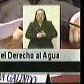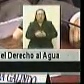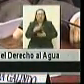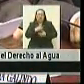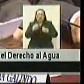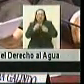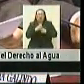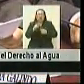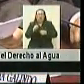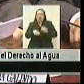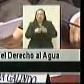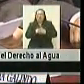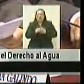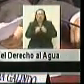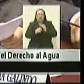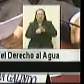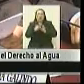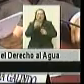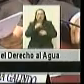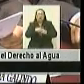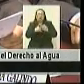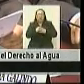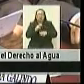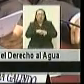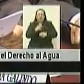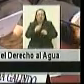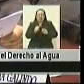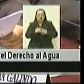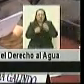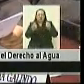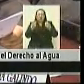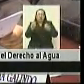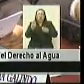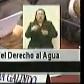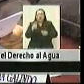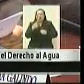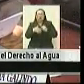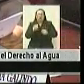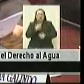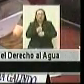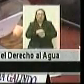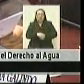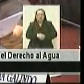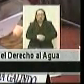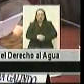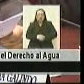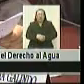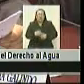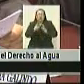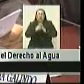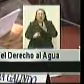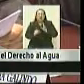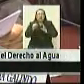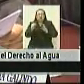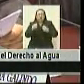Estado garantiza el derecho universal al agua y a los servicios de saneamiento, entendidos como necesarios para la protección de los derechos a la dignidad,